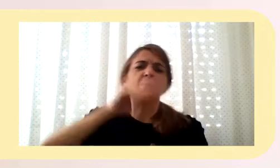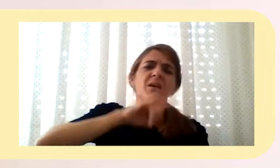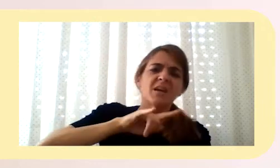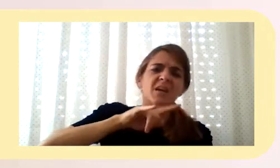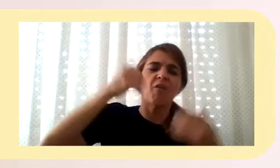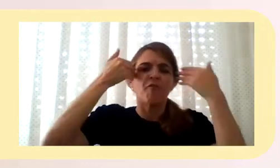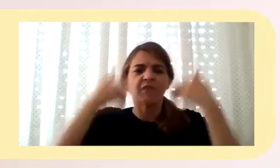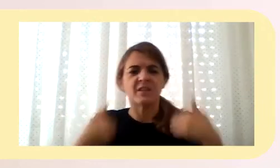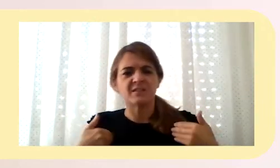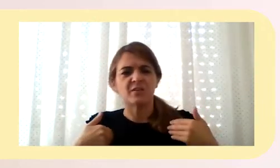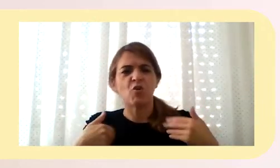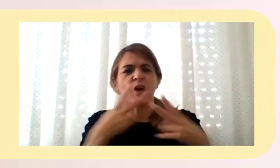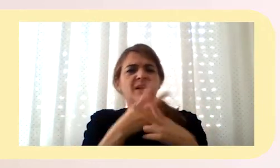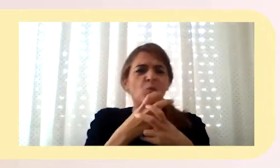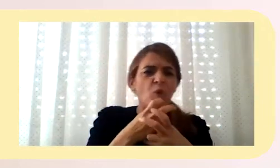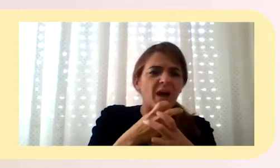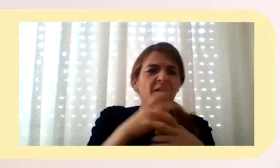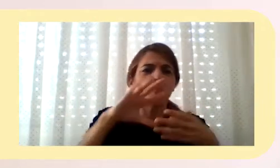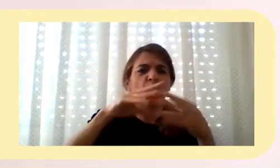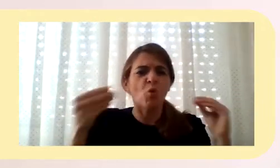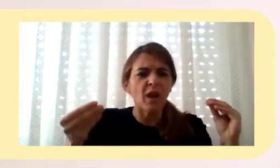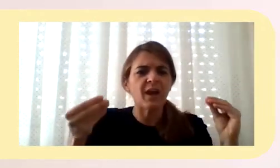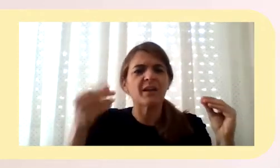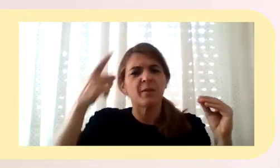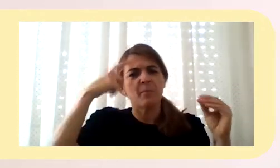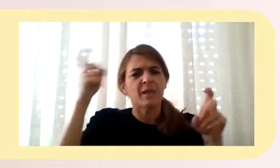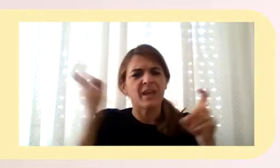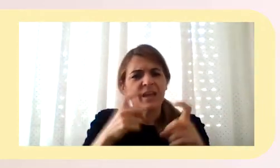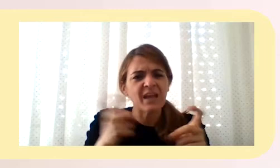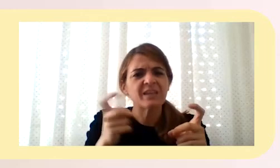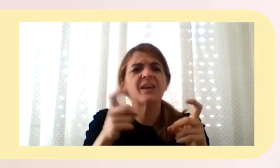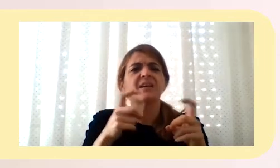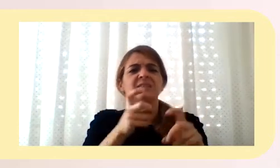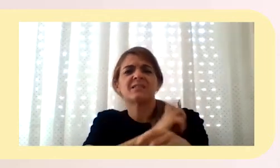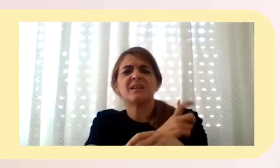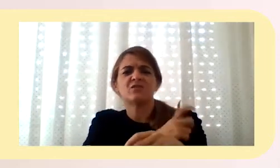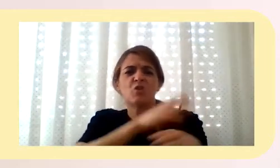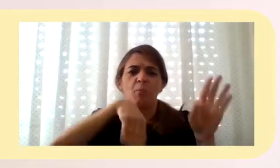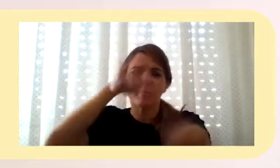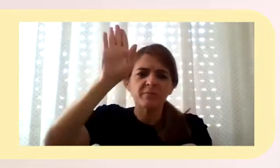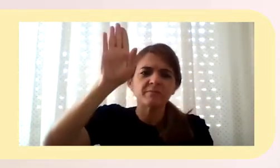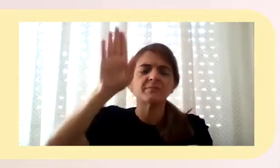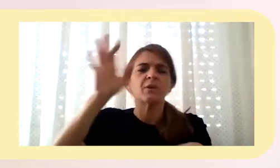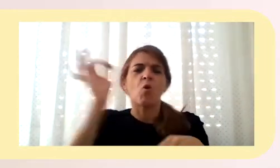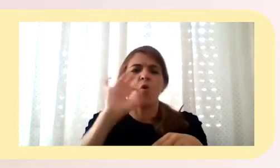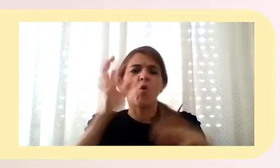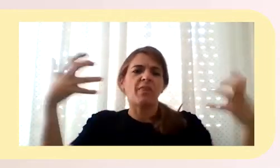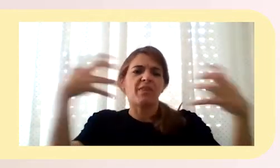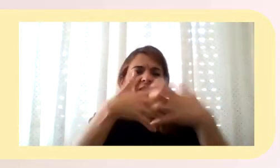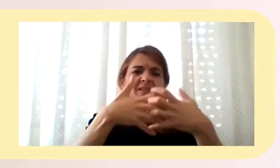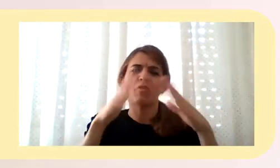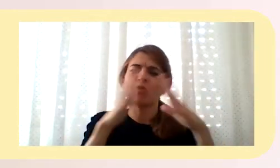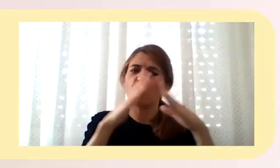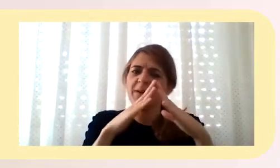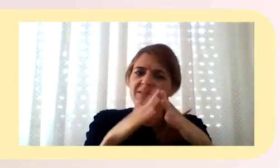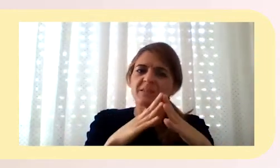con dolores articulares y musculares, migrañas, aumento de la tensión, lesiones producidas por accidentes domésticos,